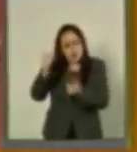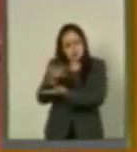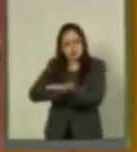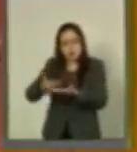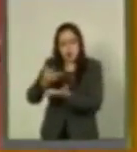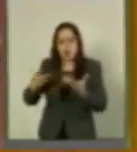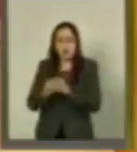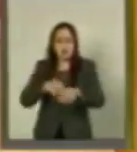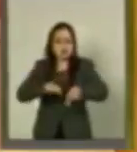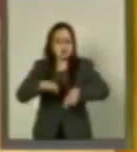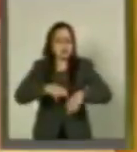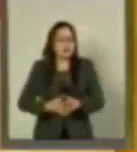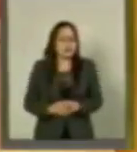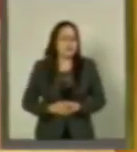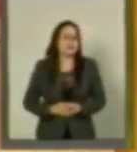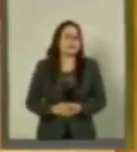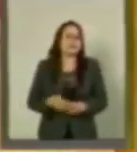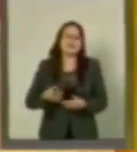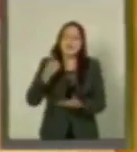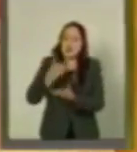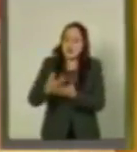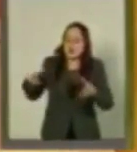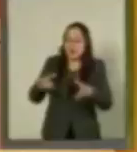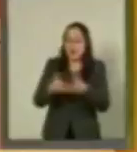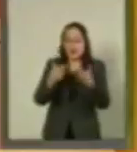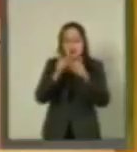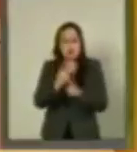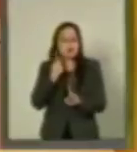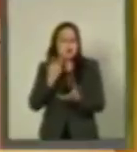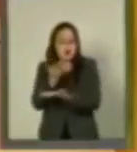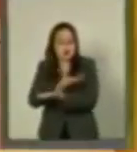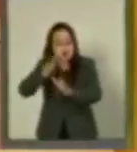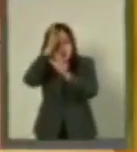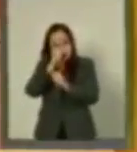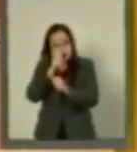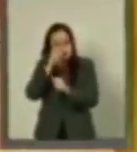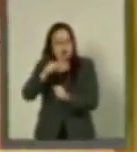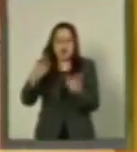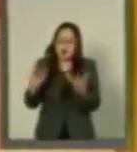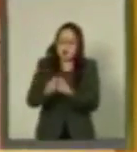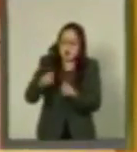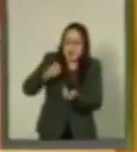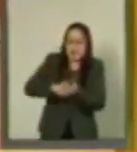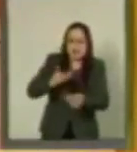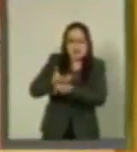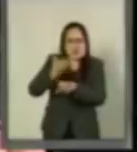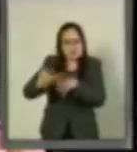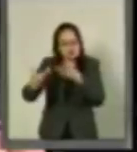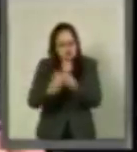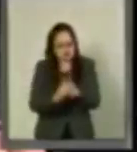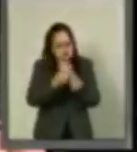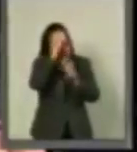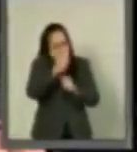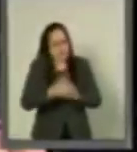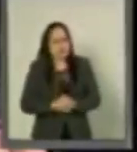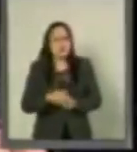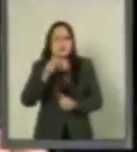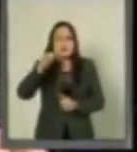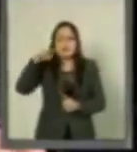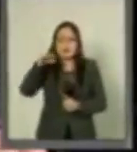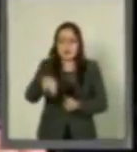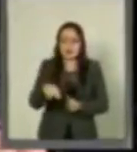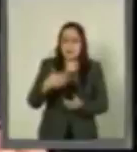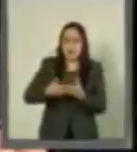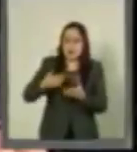la colaboración, no solo entre fuerzas políticas, sino también con gobiernos locales. En el Partido Verde celebramos